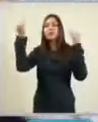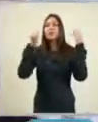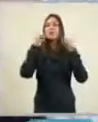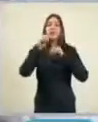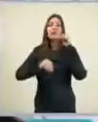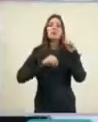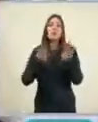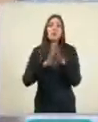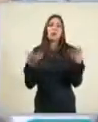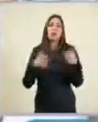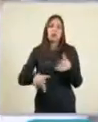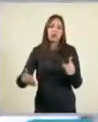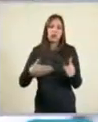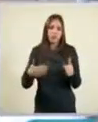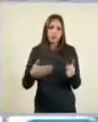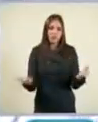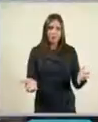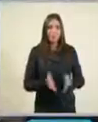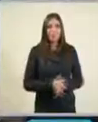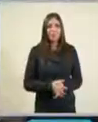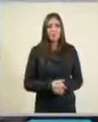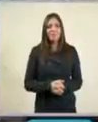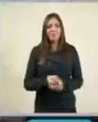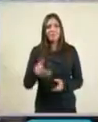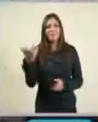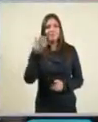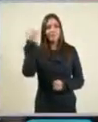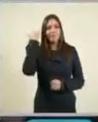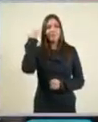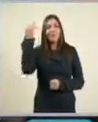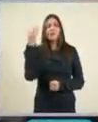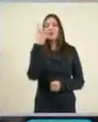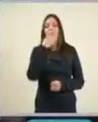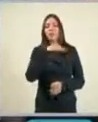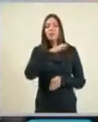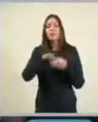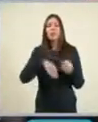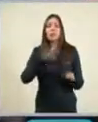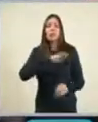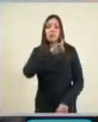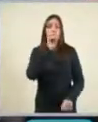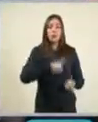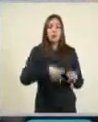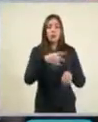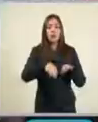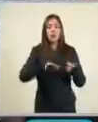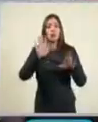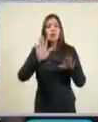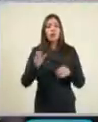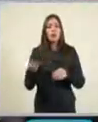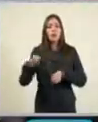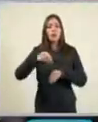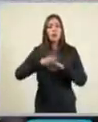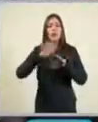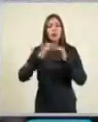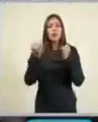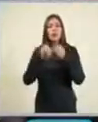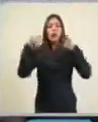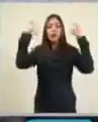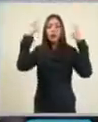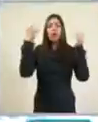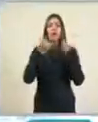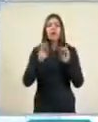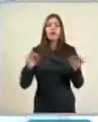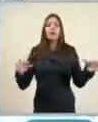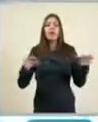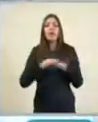tenemos nosotros en esta cocina. Vean lo que he creado, señora. Pon la bolita, pon la bolita. Me mira. van a tumbar la chamba. Miren, como un sombrerito, miren. ¡Fiesta de